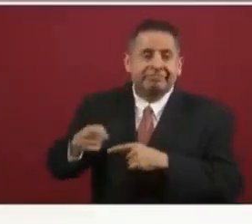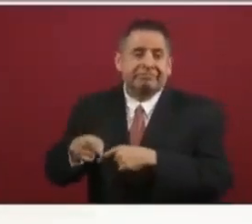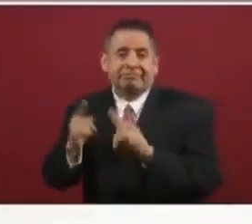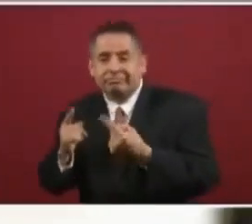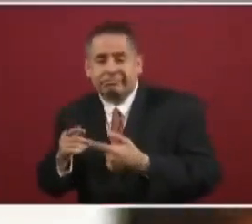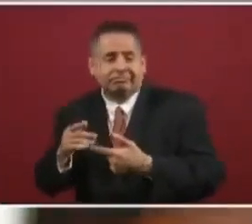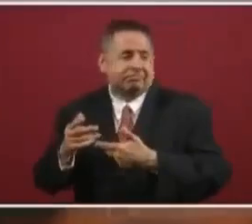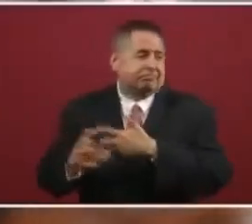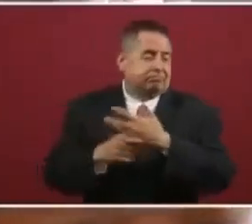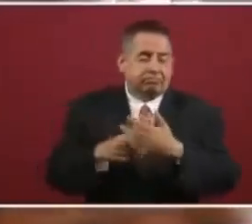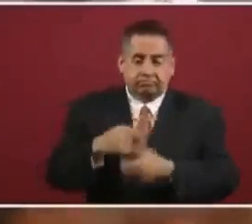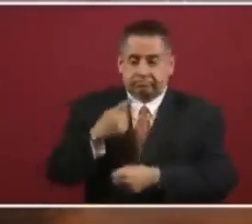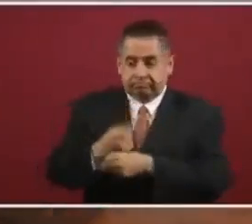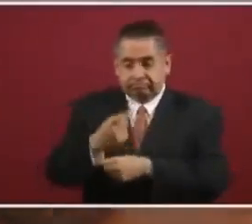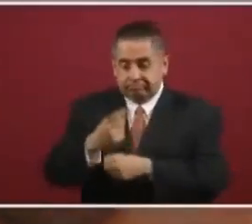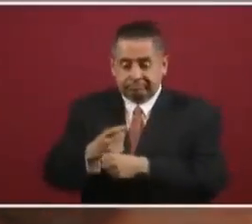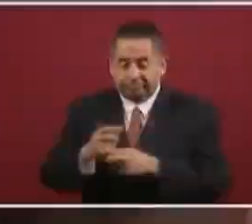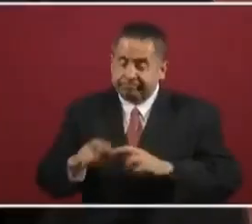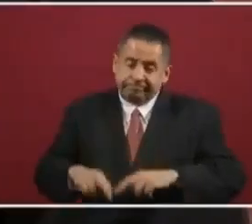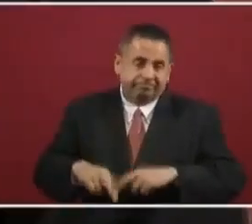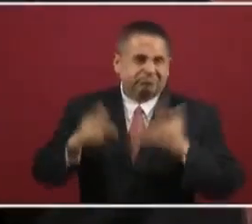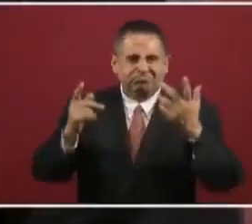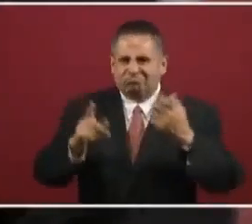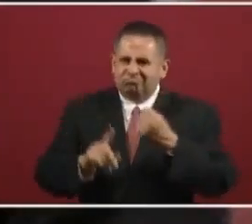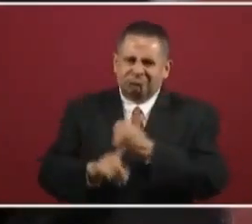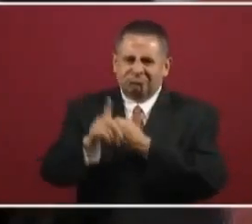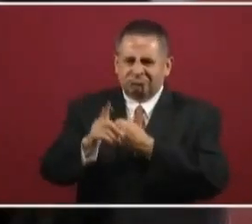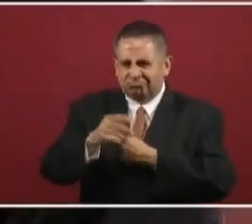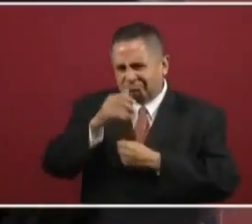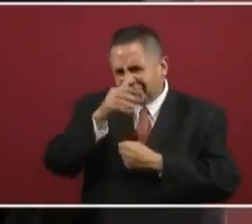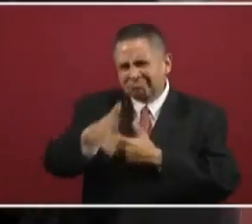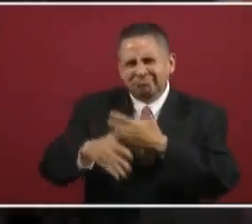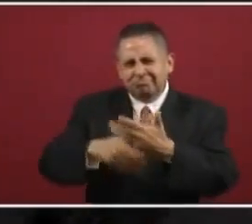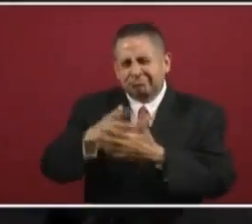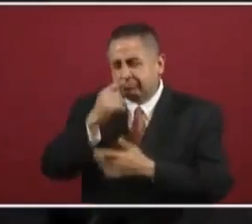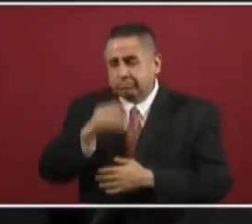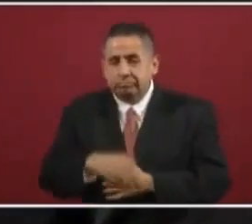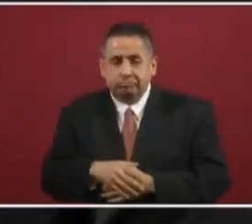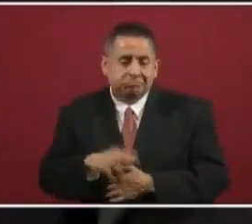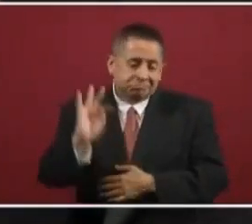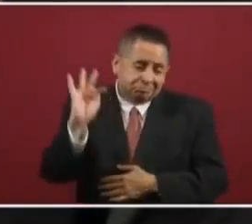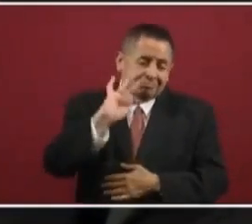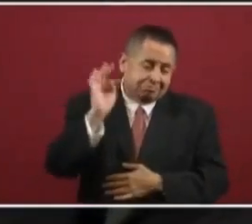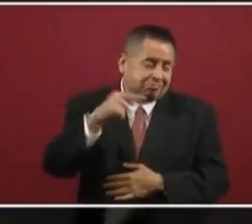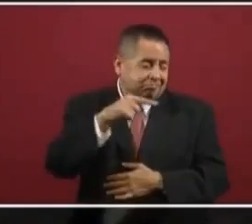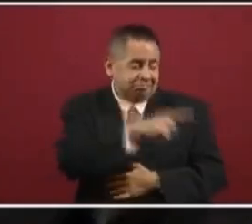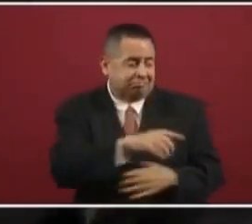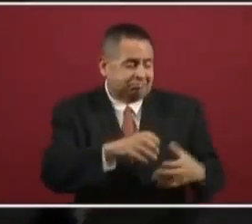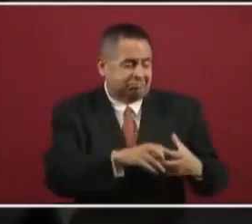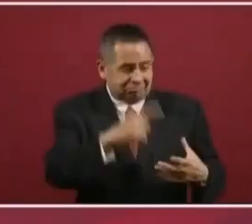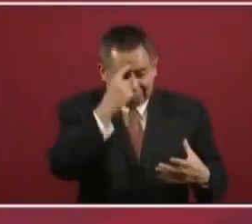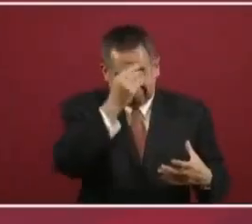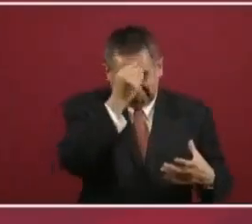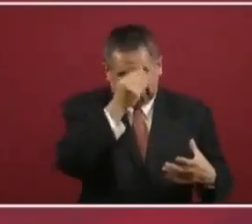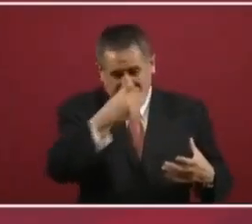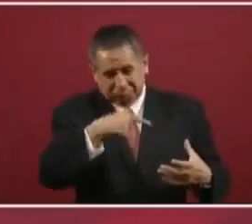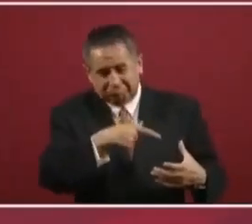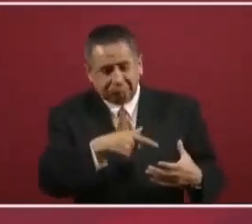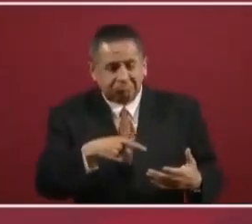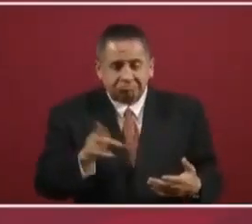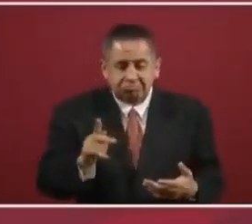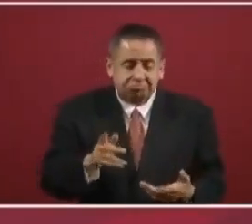da el primer paro nacional de policías Pues sí puede ser que lo estén pensando